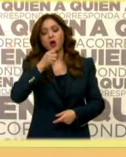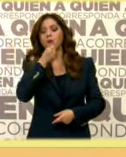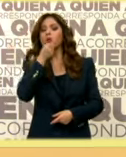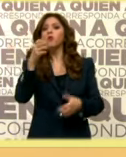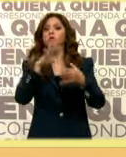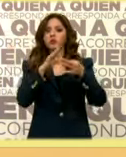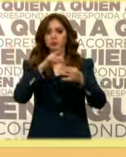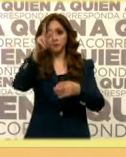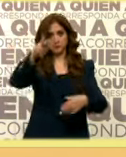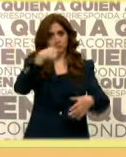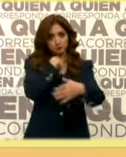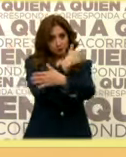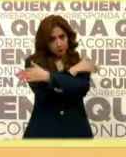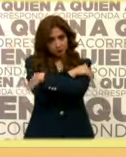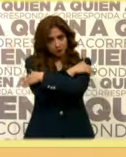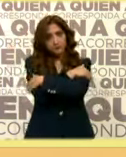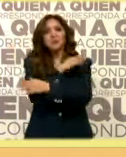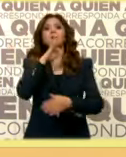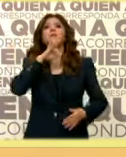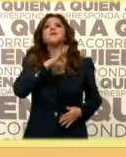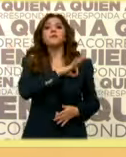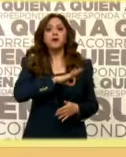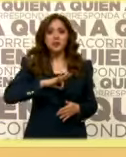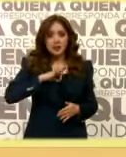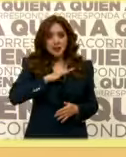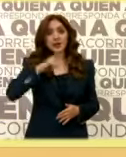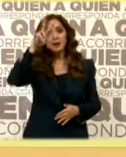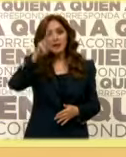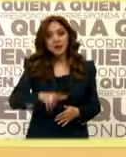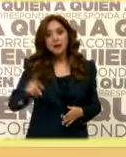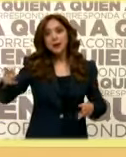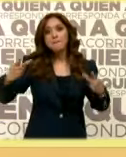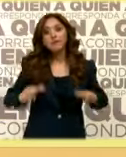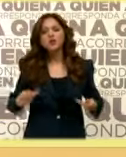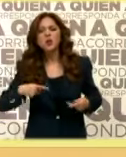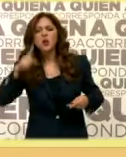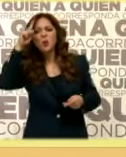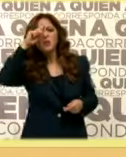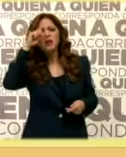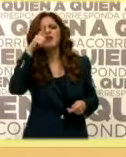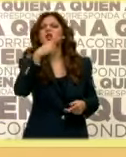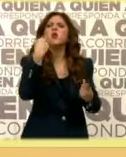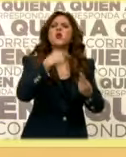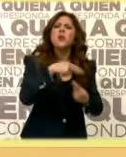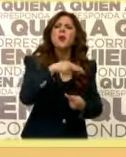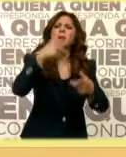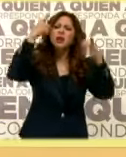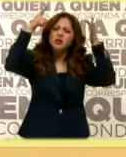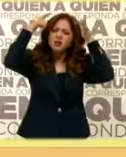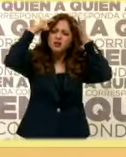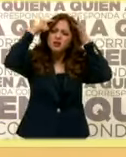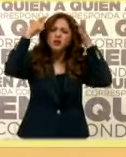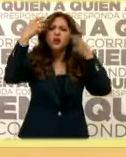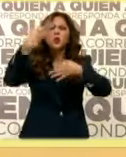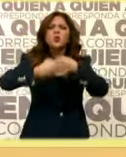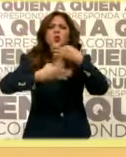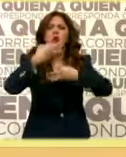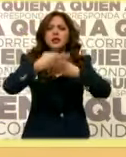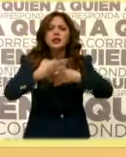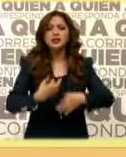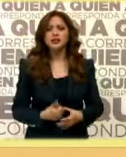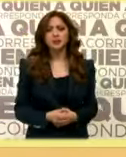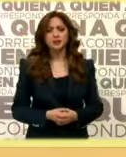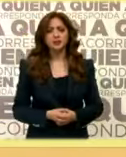foro también te mando un abrazo y una felicitación. Me encanta que la gente opine. ¿Cómo se llama el del sombrero este juez? Se me fue el nombre ahora. ¿El chef